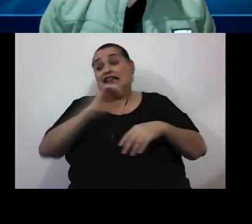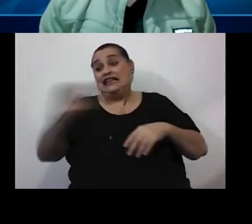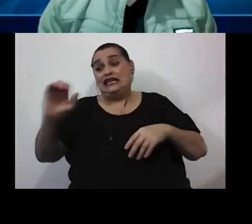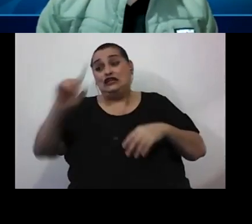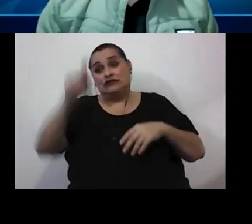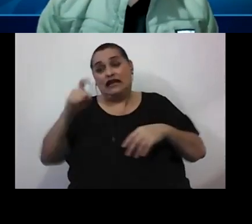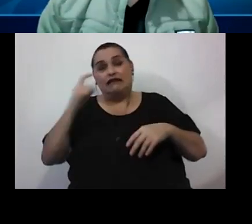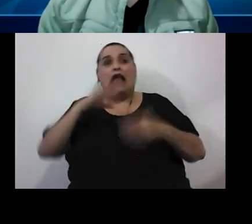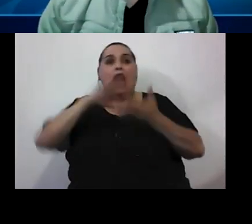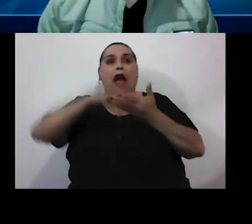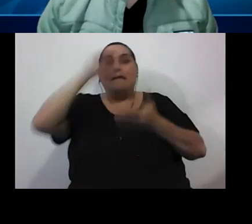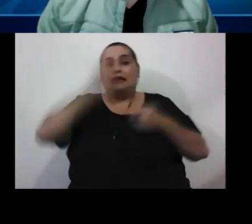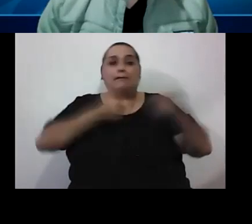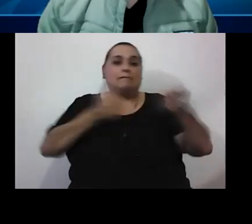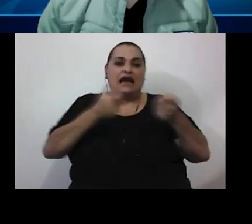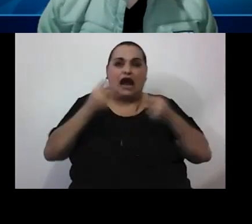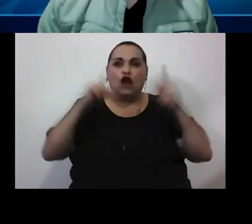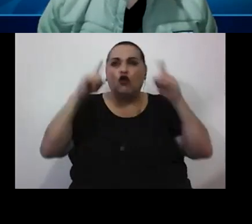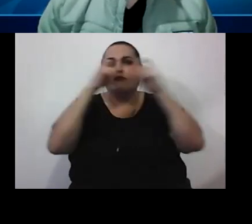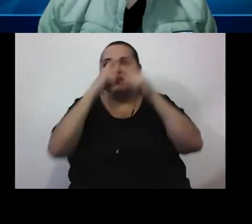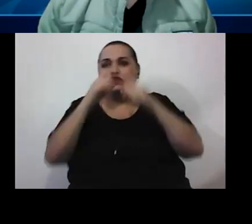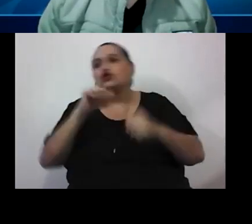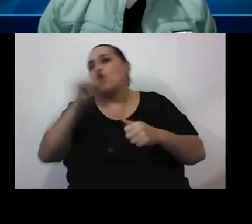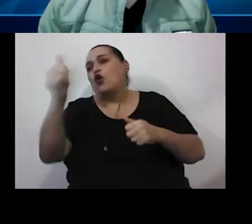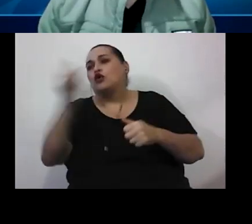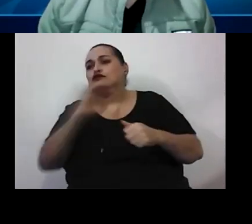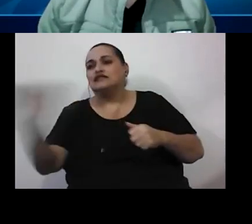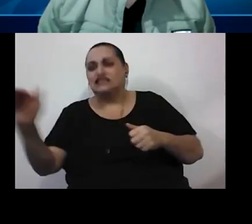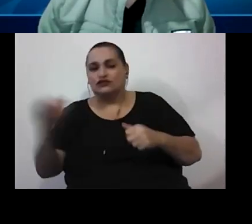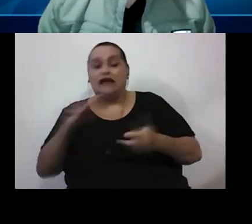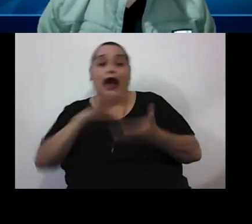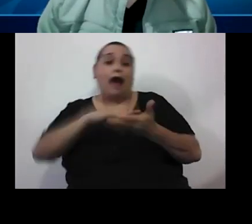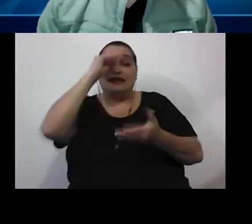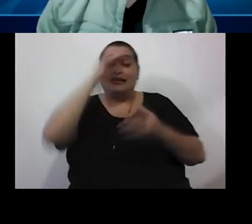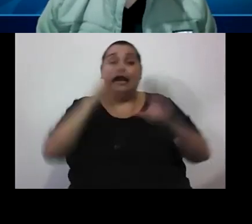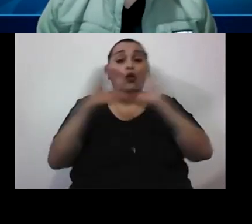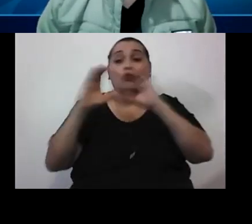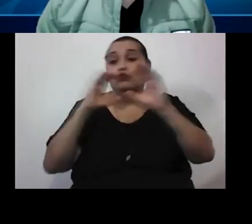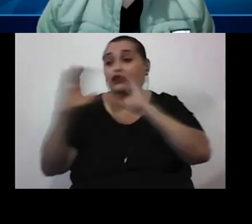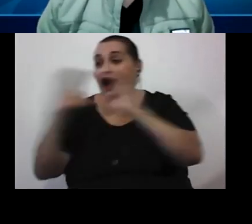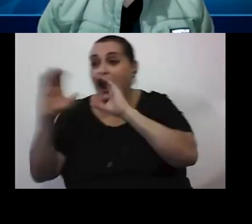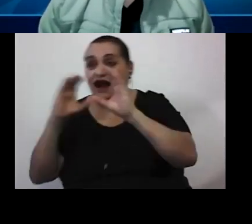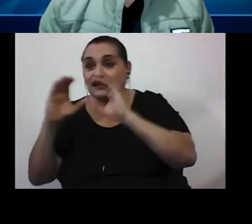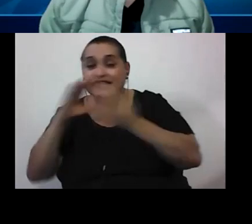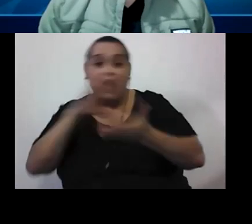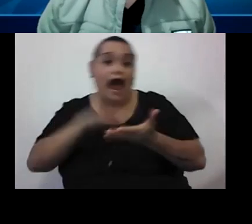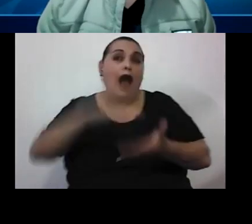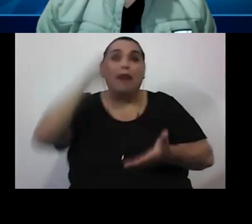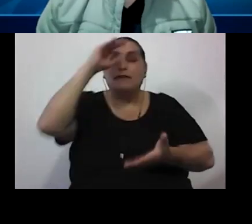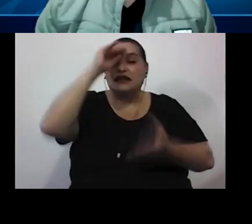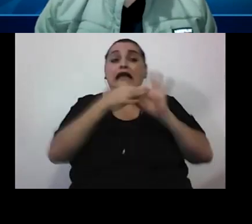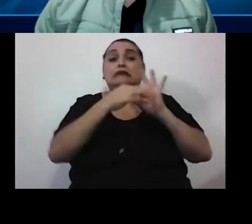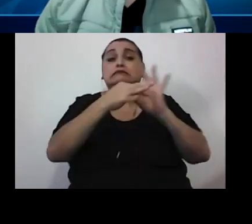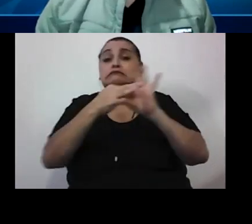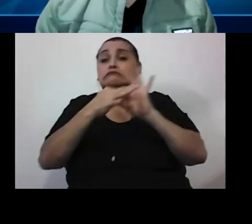niños, aprender a comunicarnos, aprender a vincularnos desde el desacuerdo,